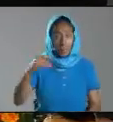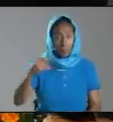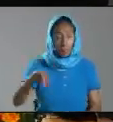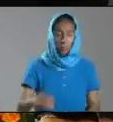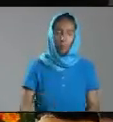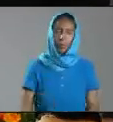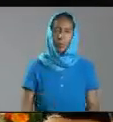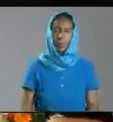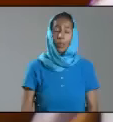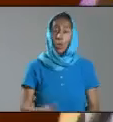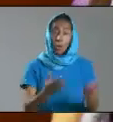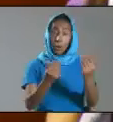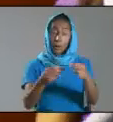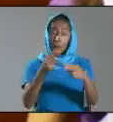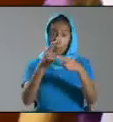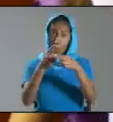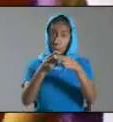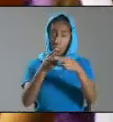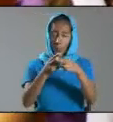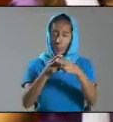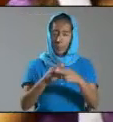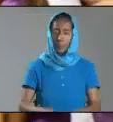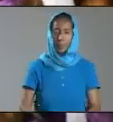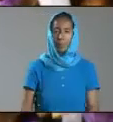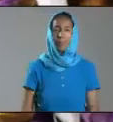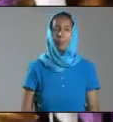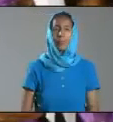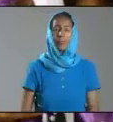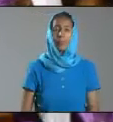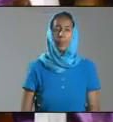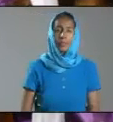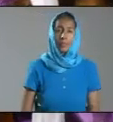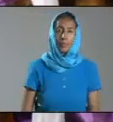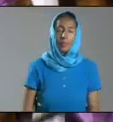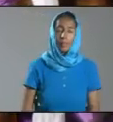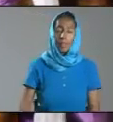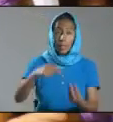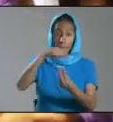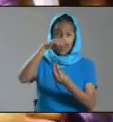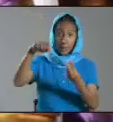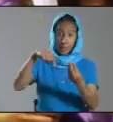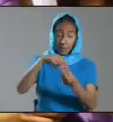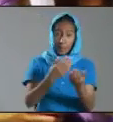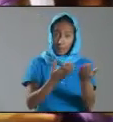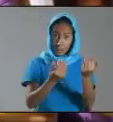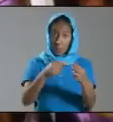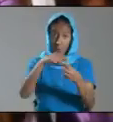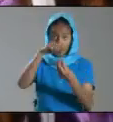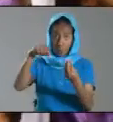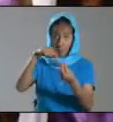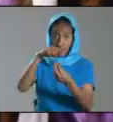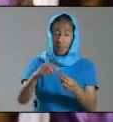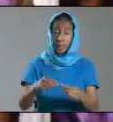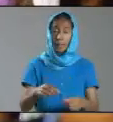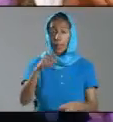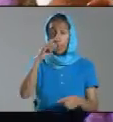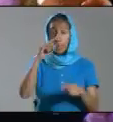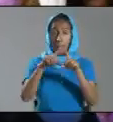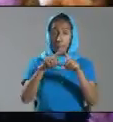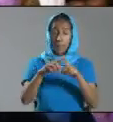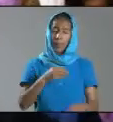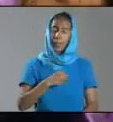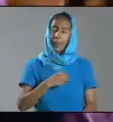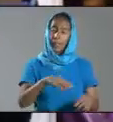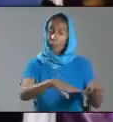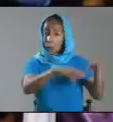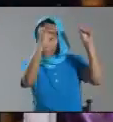Hermana Mirna Velázquez, Laura Mendoza Gómez, familia Córdoba Flores. Le voy a suplicar que a los